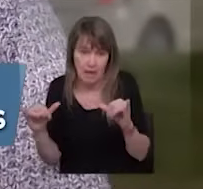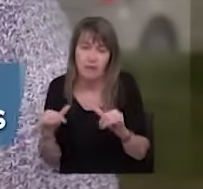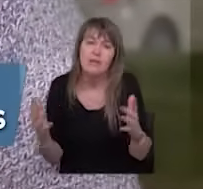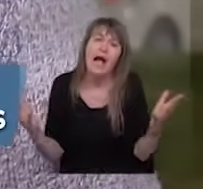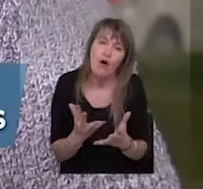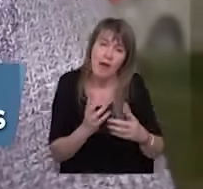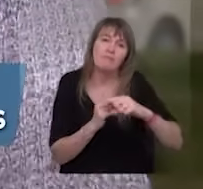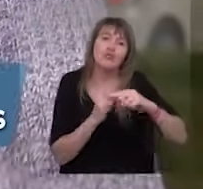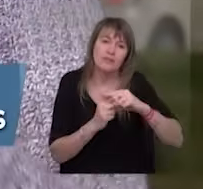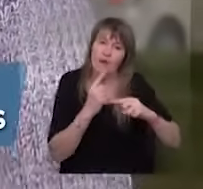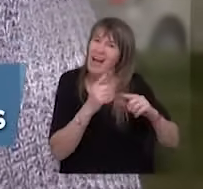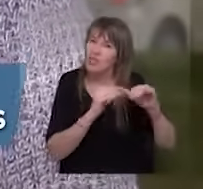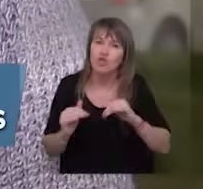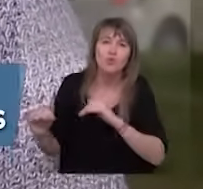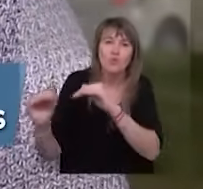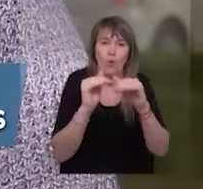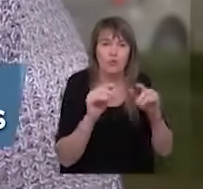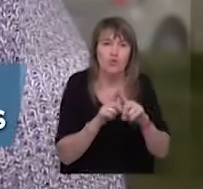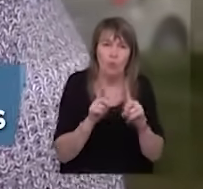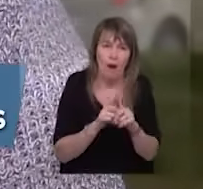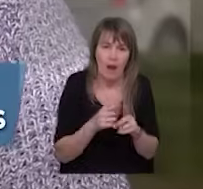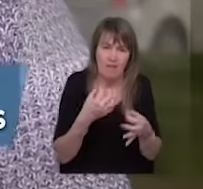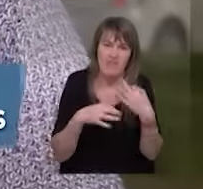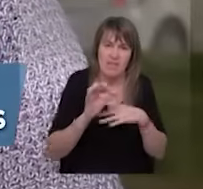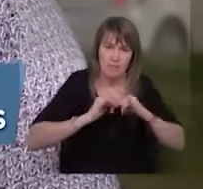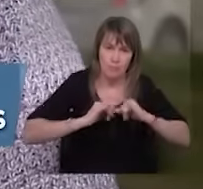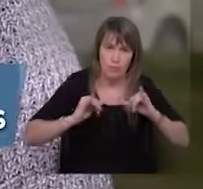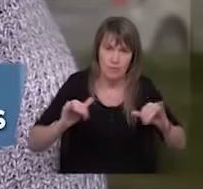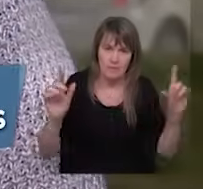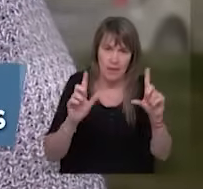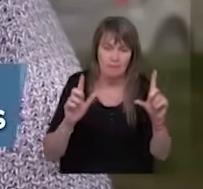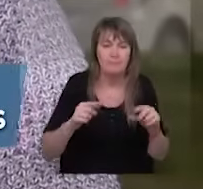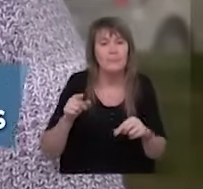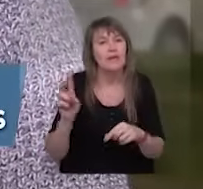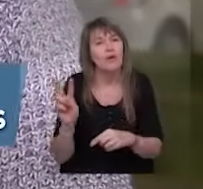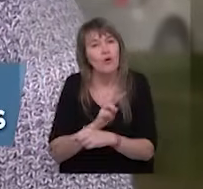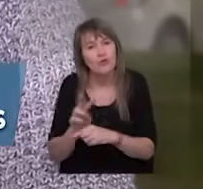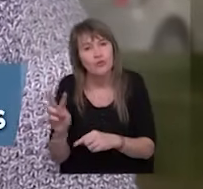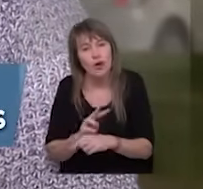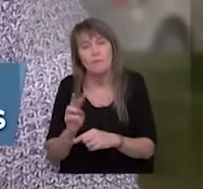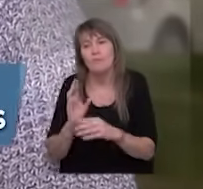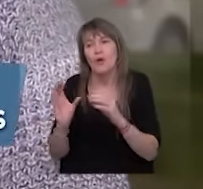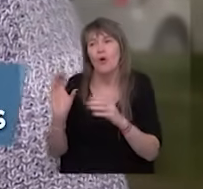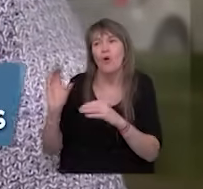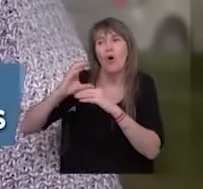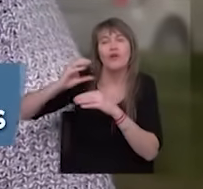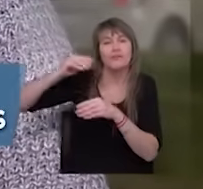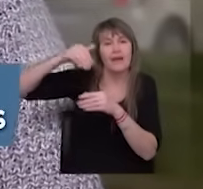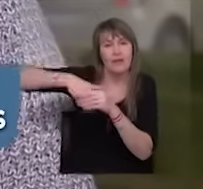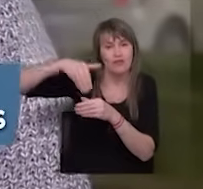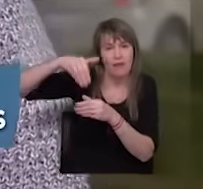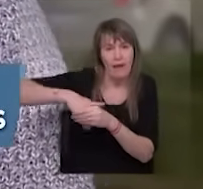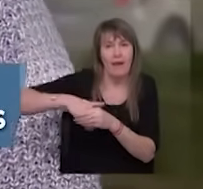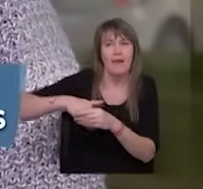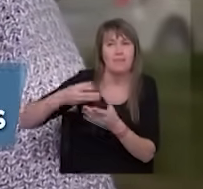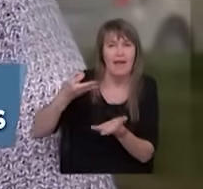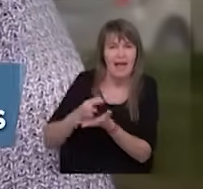positivo y después creo que hay algunos avances en materia de controles controles cruzados porque la corte electoral va a poder en cierto sentido asesorarse con